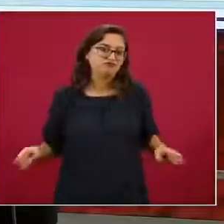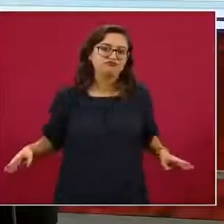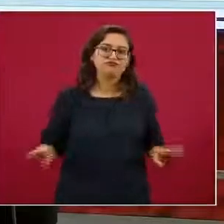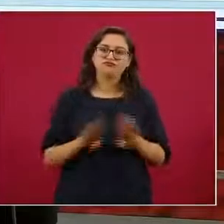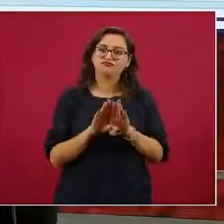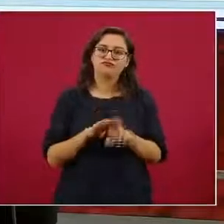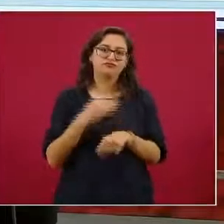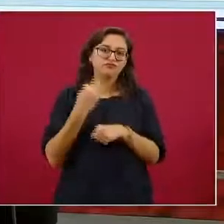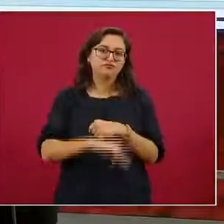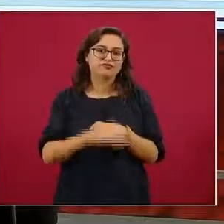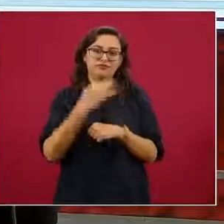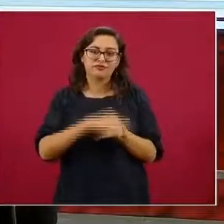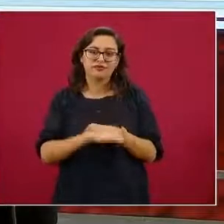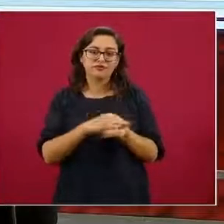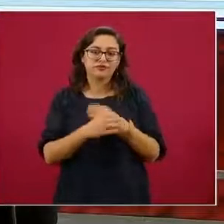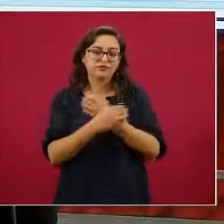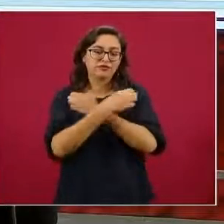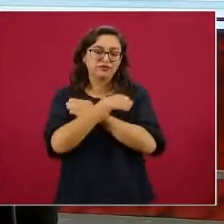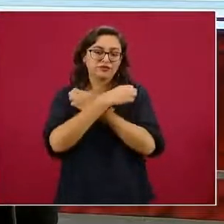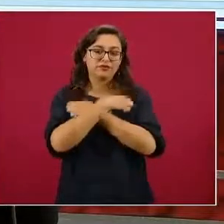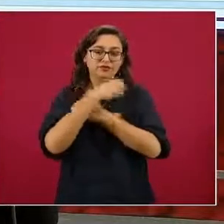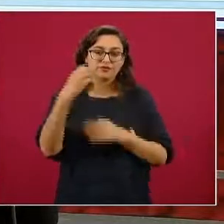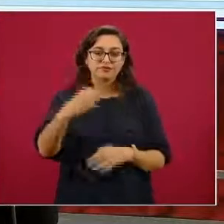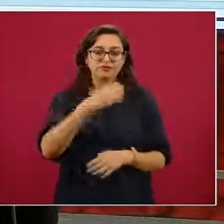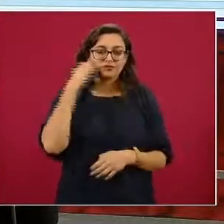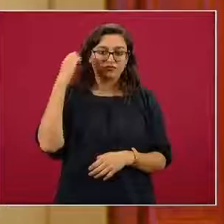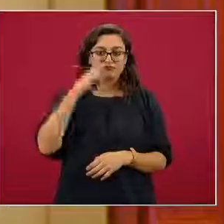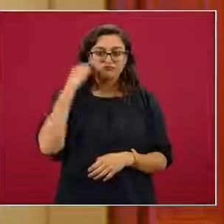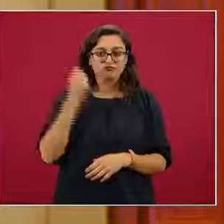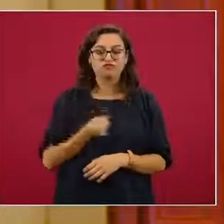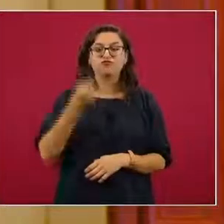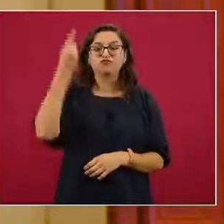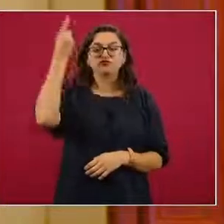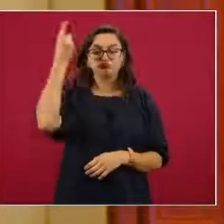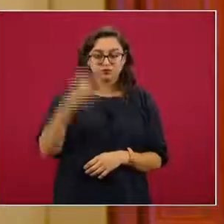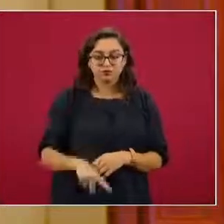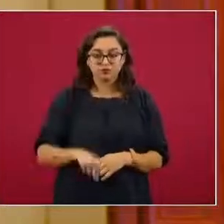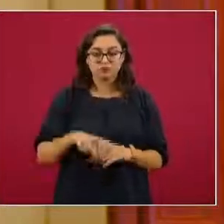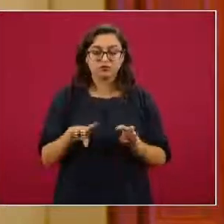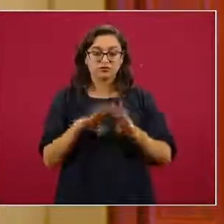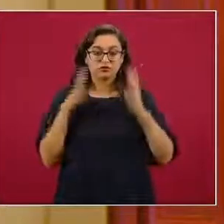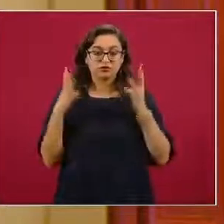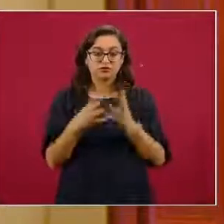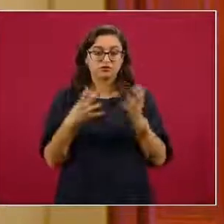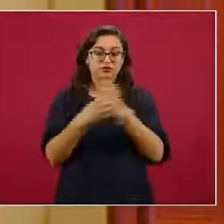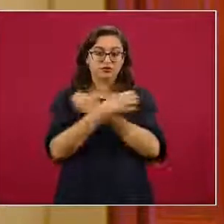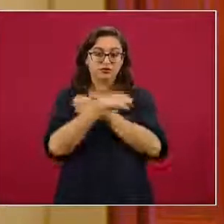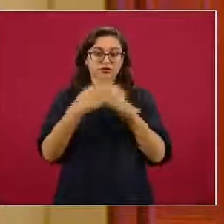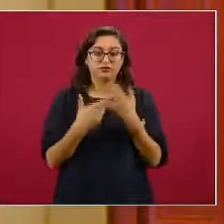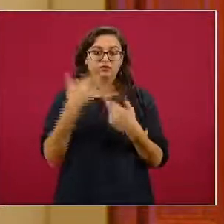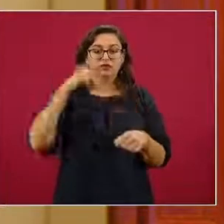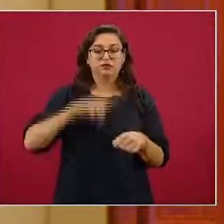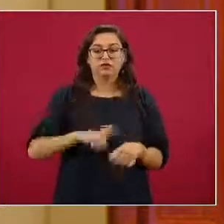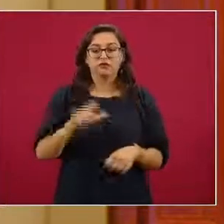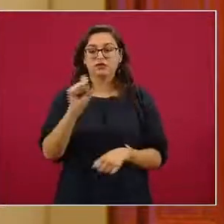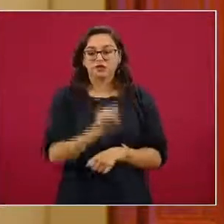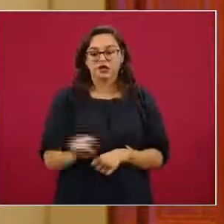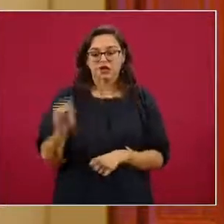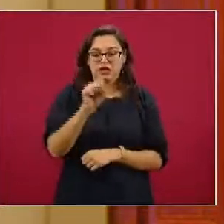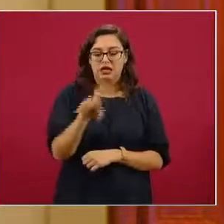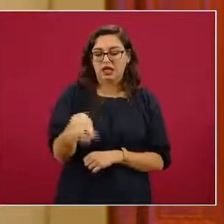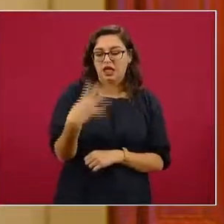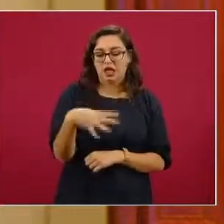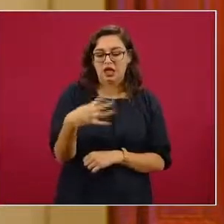escolar, con una disposición administrativa del Consejo Educativo Nacional. El sábado 14 de